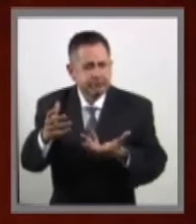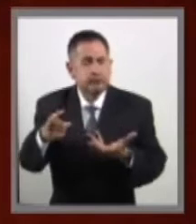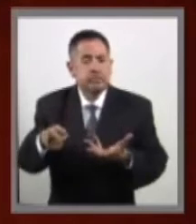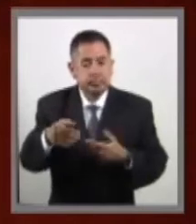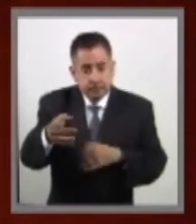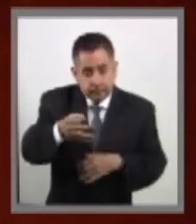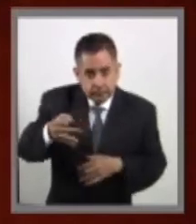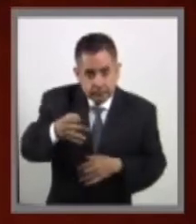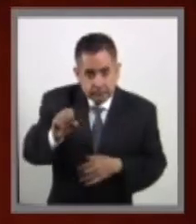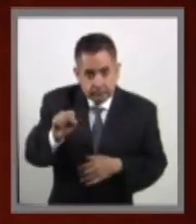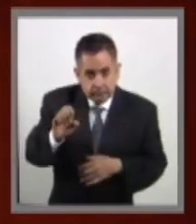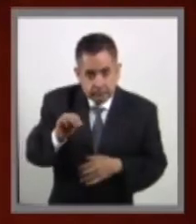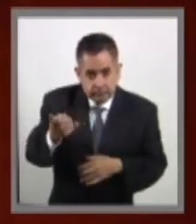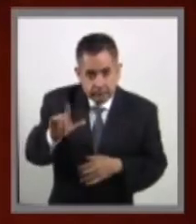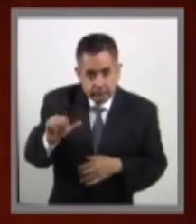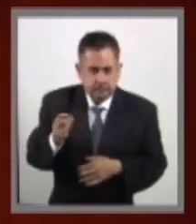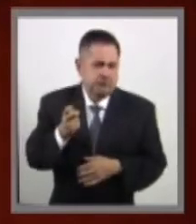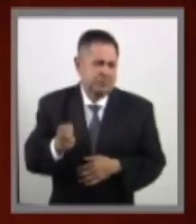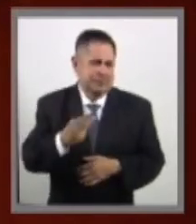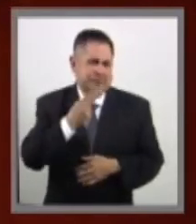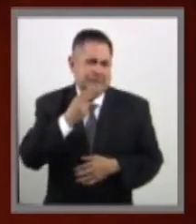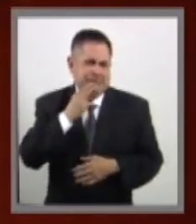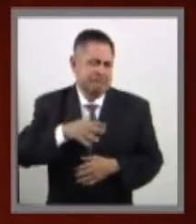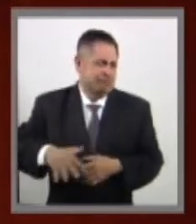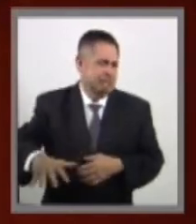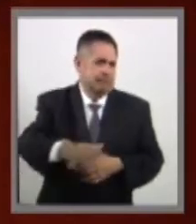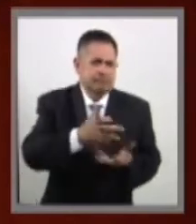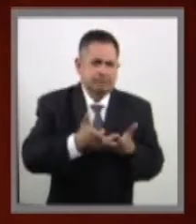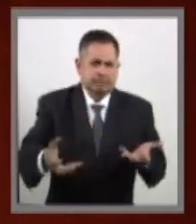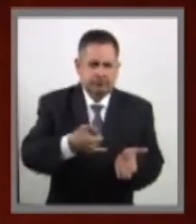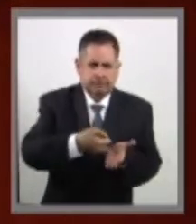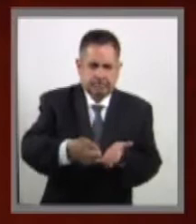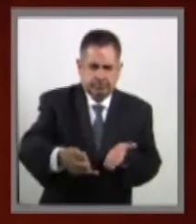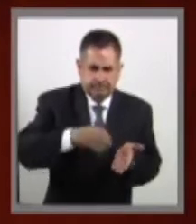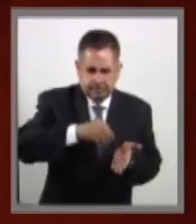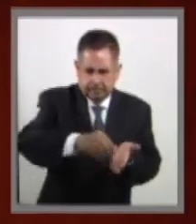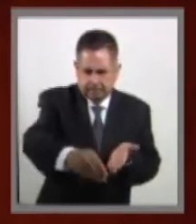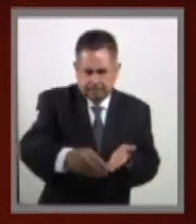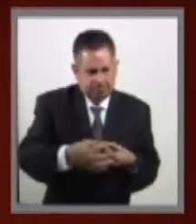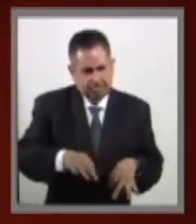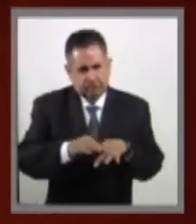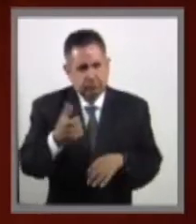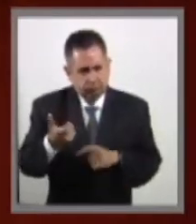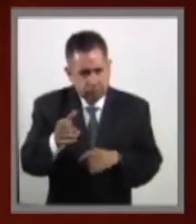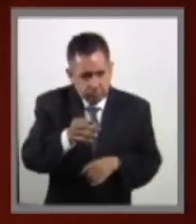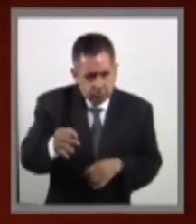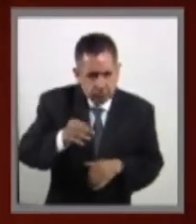el insumo básico y más importante para todos los cultivos, puesto que más allá de su facilidad